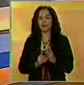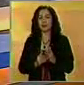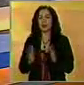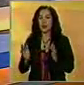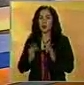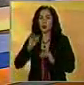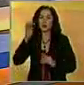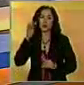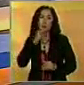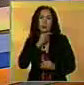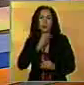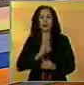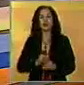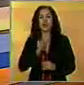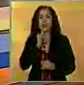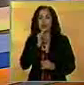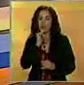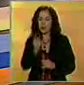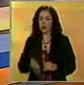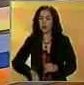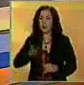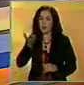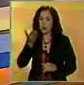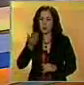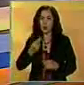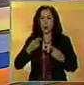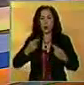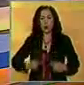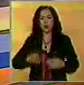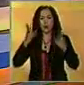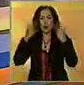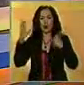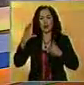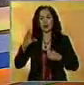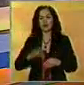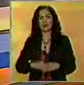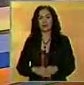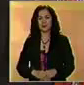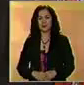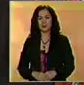Vamos con Jesús Marín, está con una información importante, el uniforme de los Leones del Caracas.